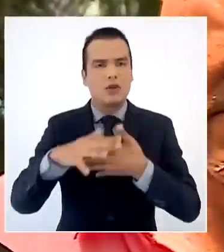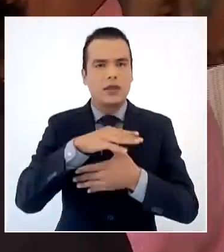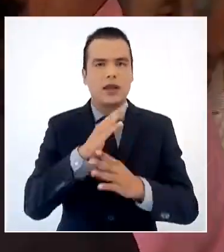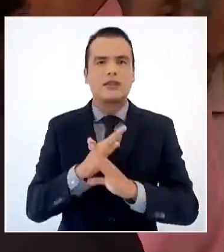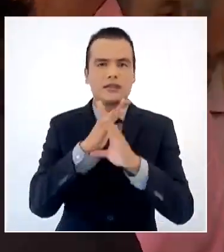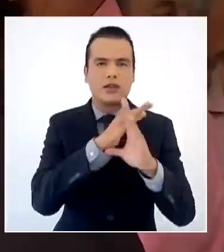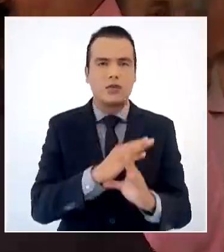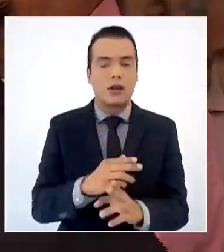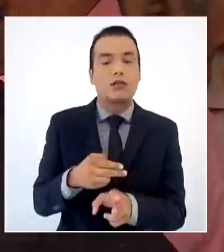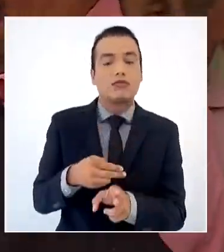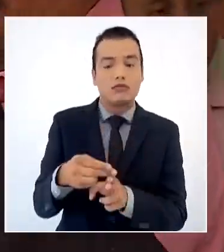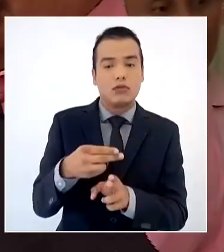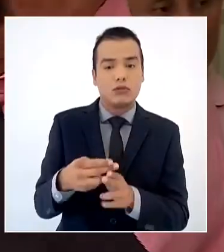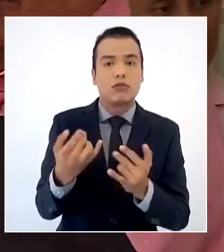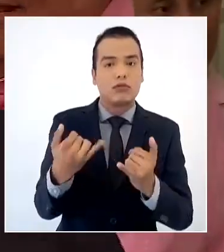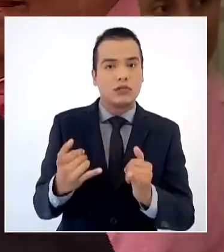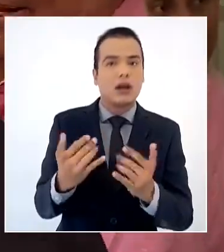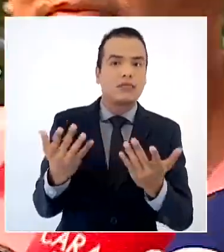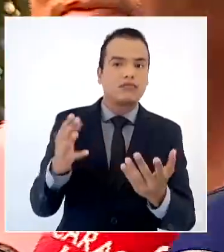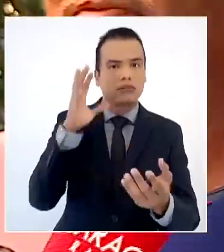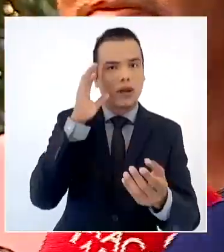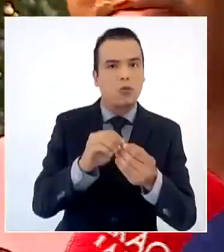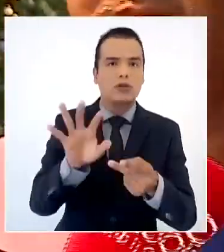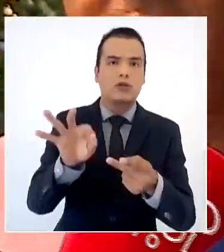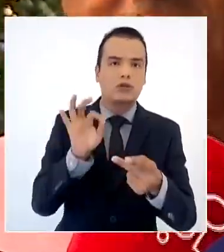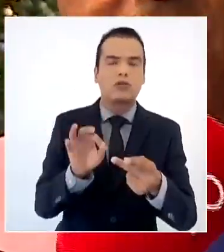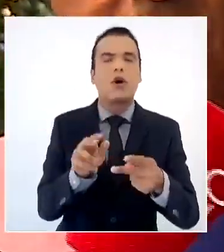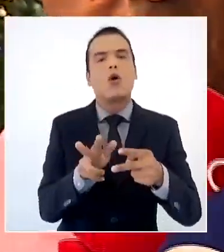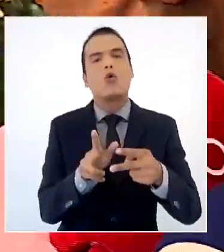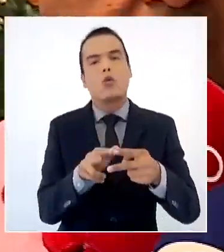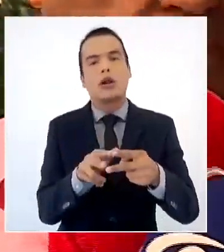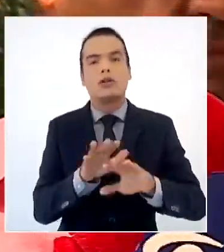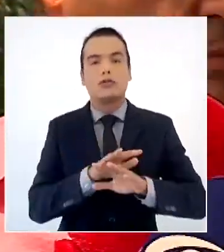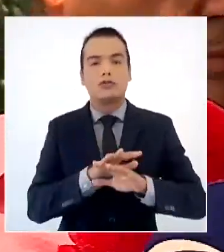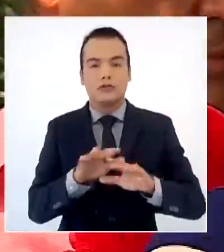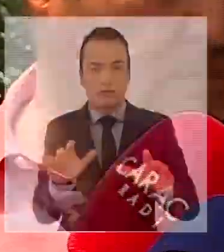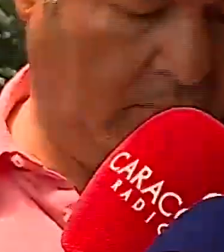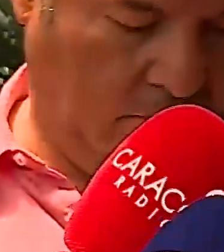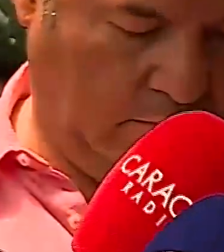define el nombre del aspirante que se unirá al otro dicen ellos que por el bien de la ciudad el